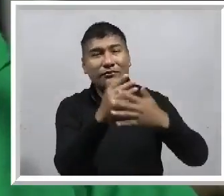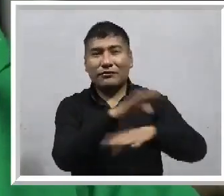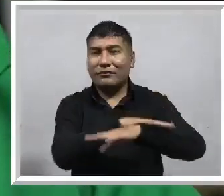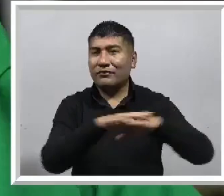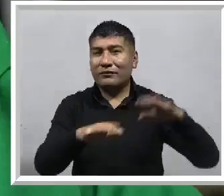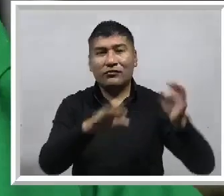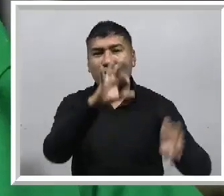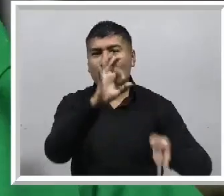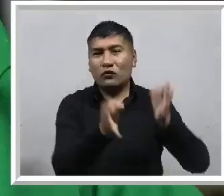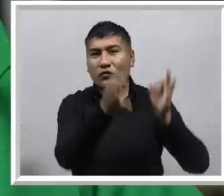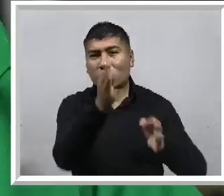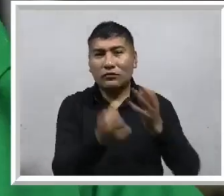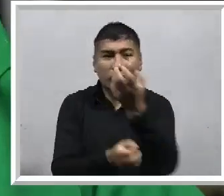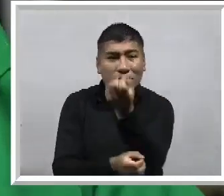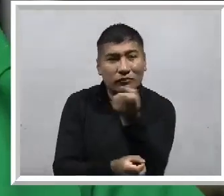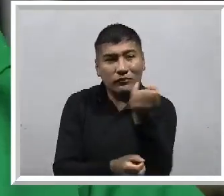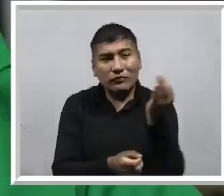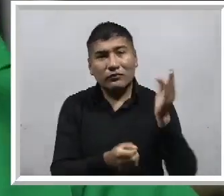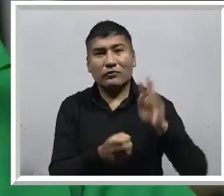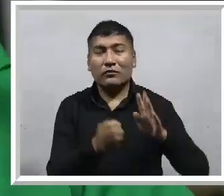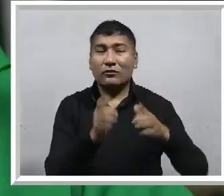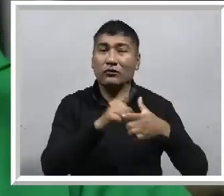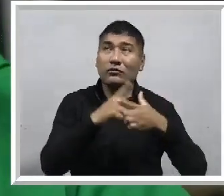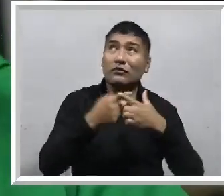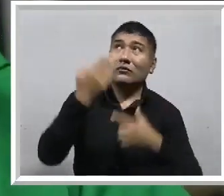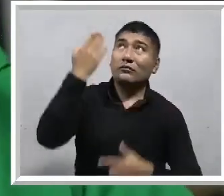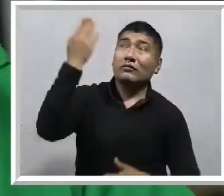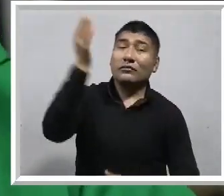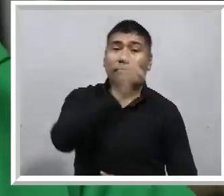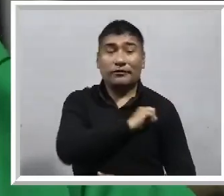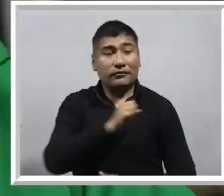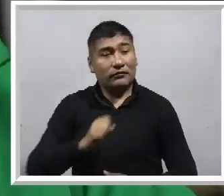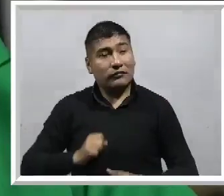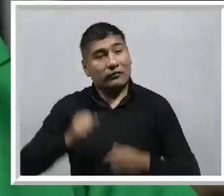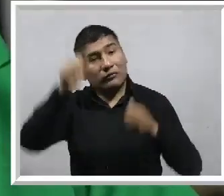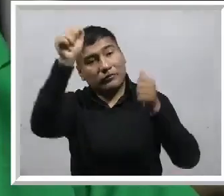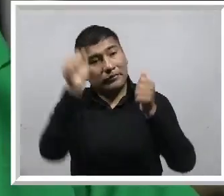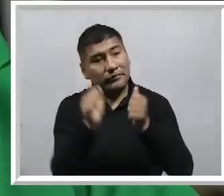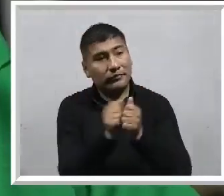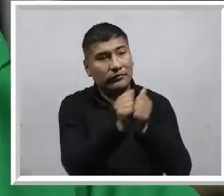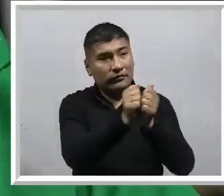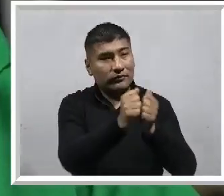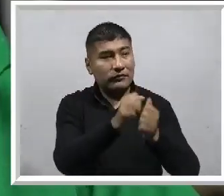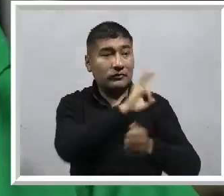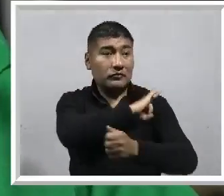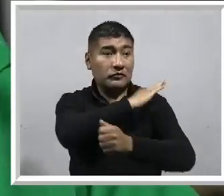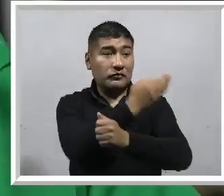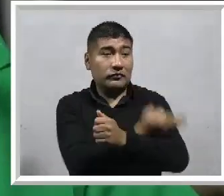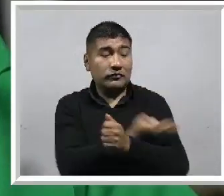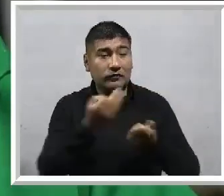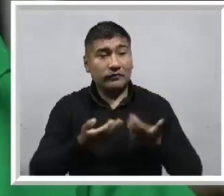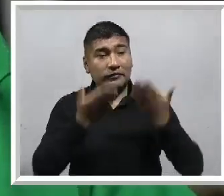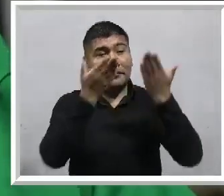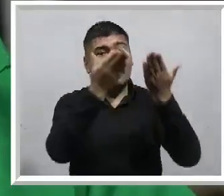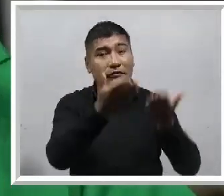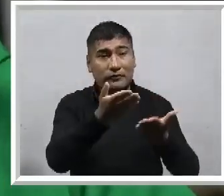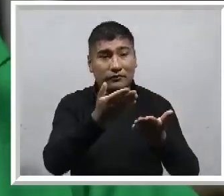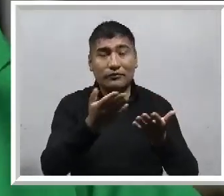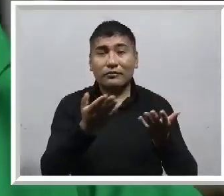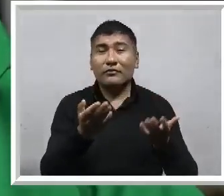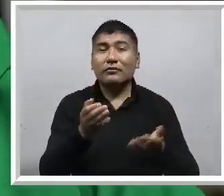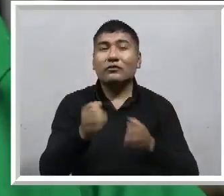injustamente algunos Pues el señor les acompañe les dé mucha y les